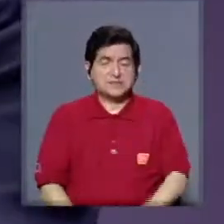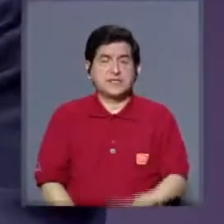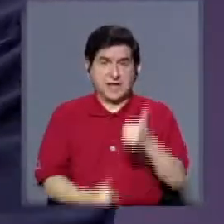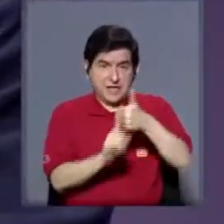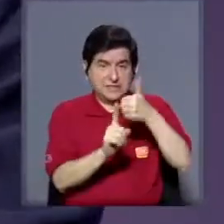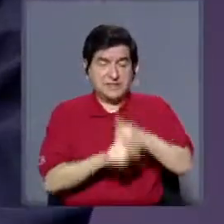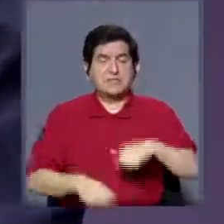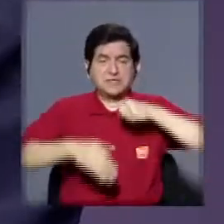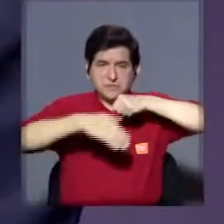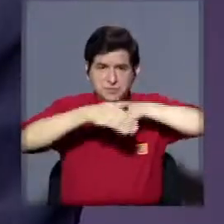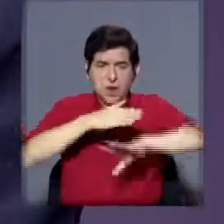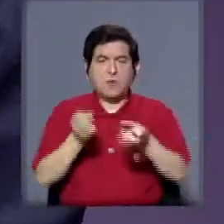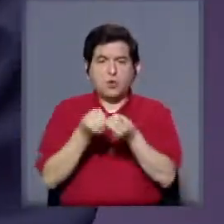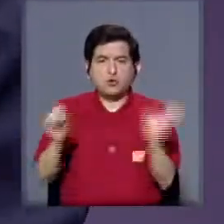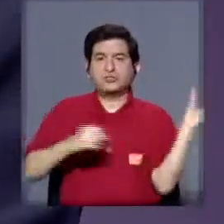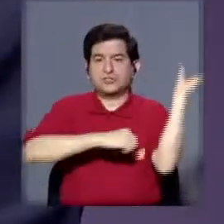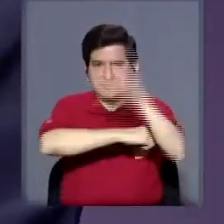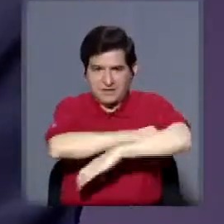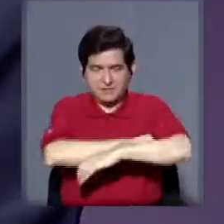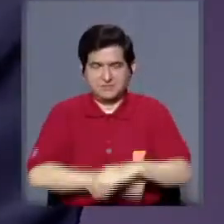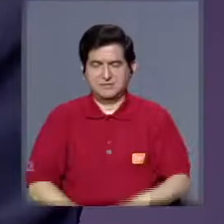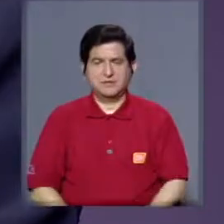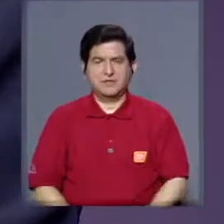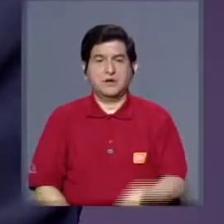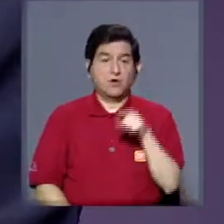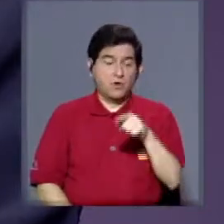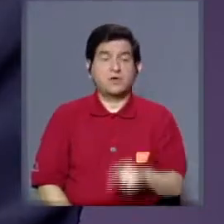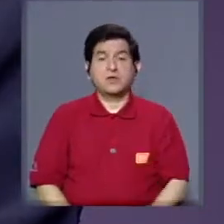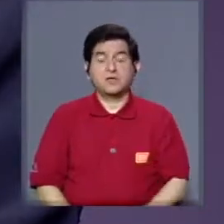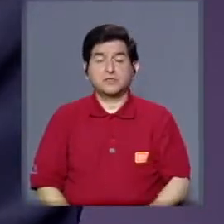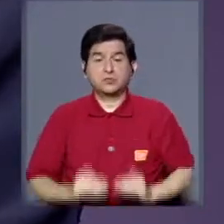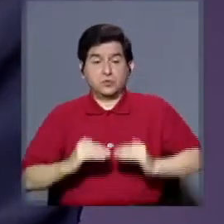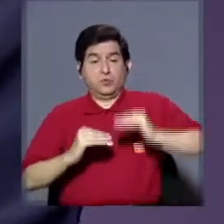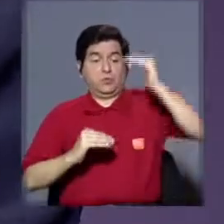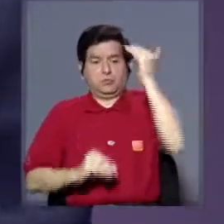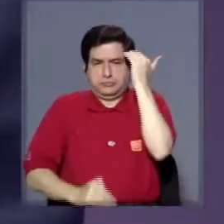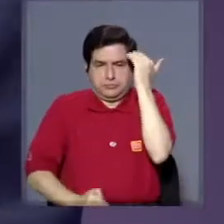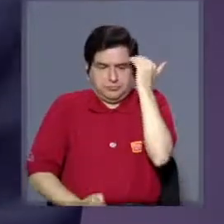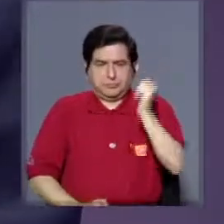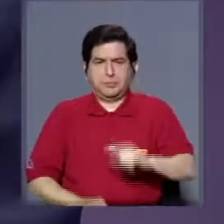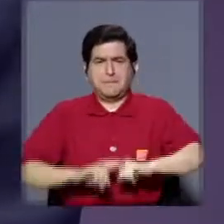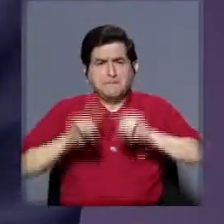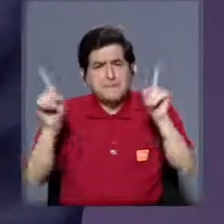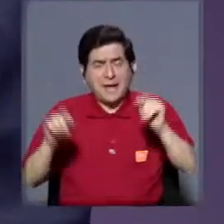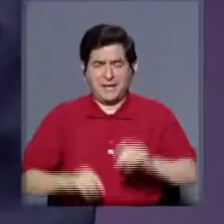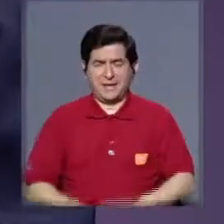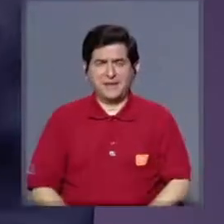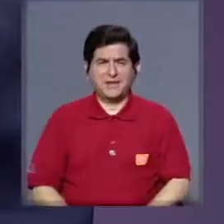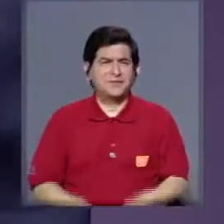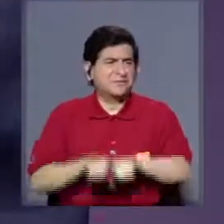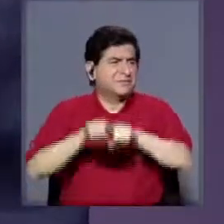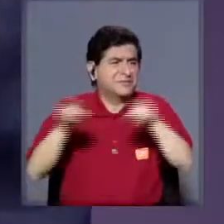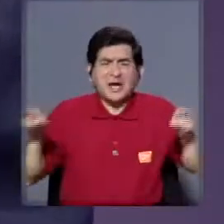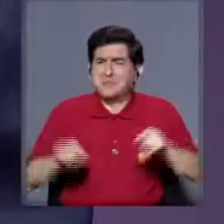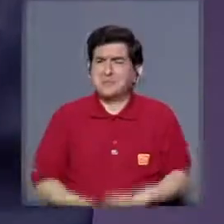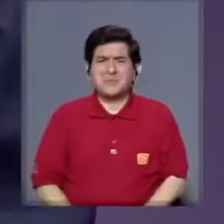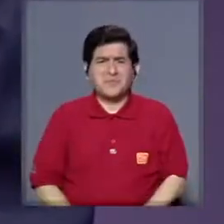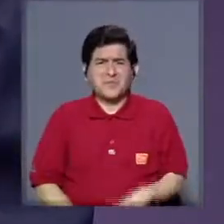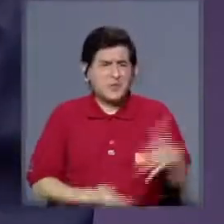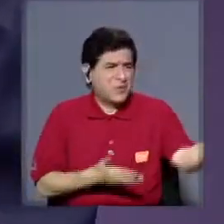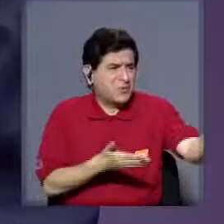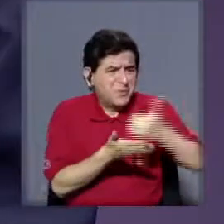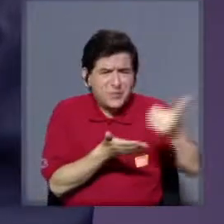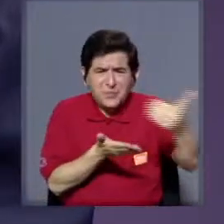tal aborto impune verdad y eso es algo altamente conocido pero por otro lado tampoco hay una recopilación